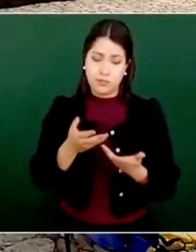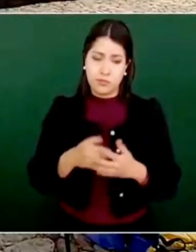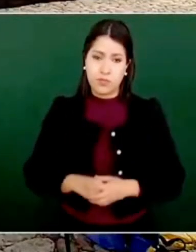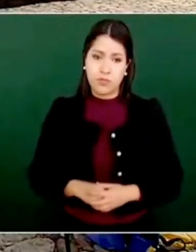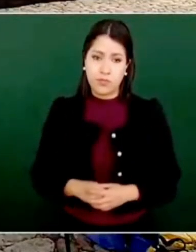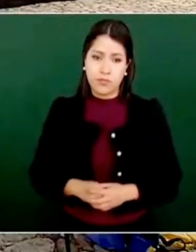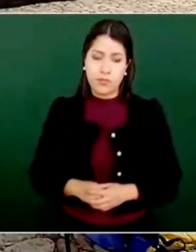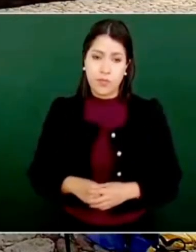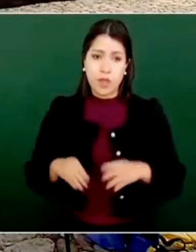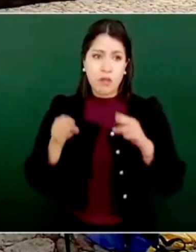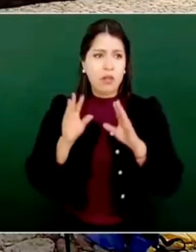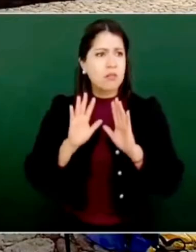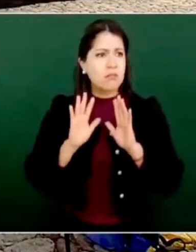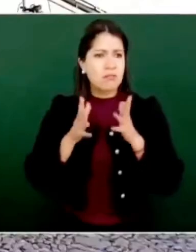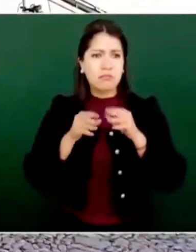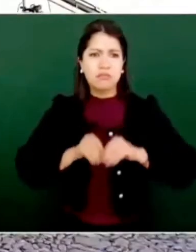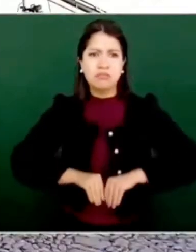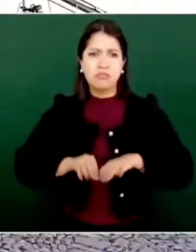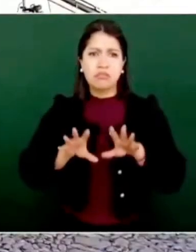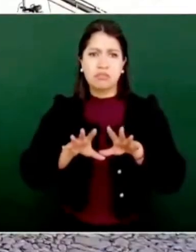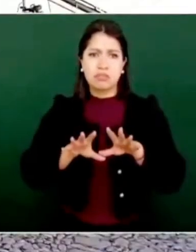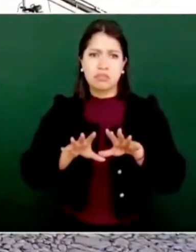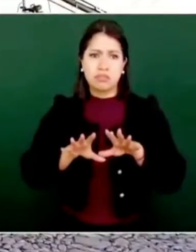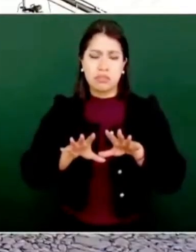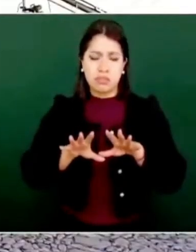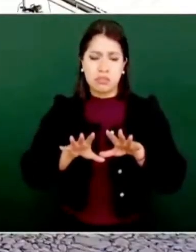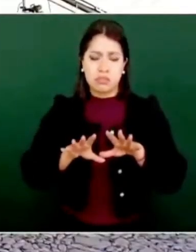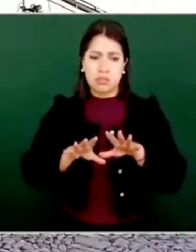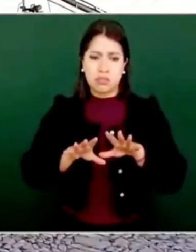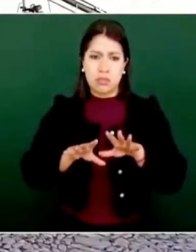da a conocer de